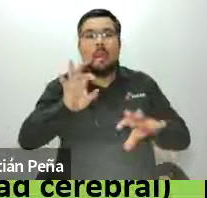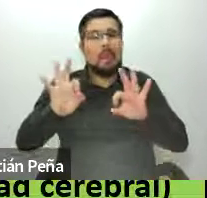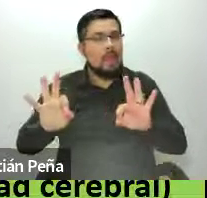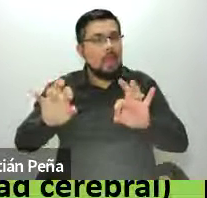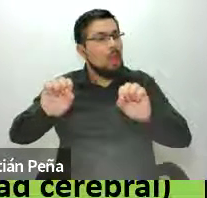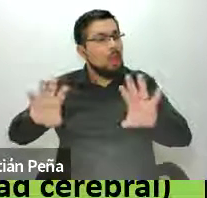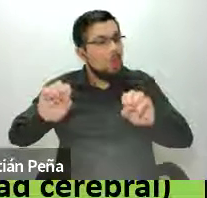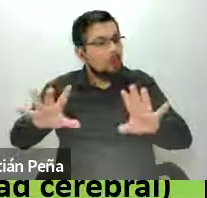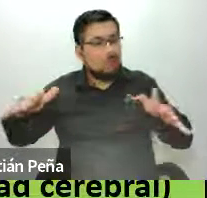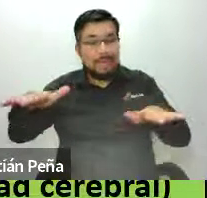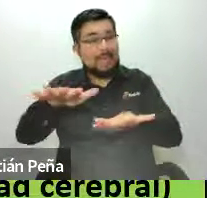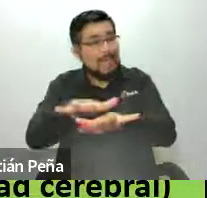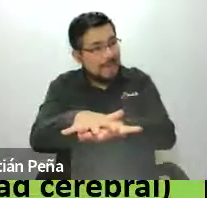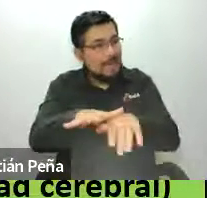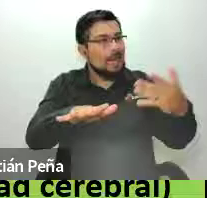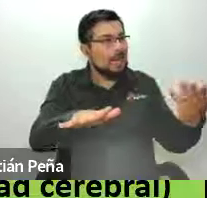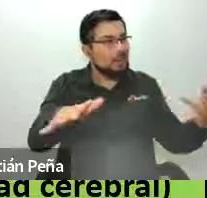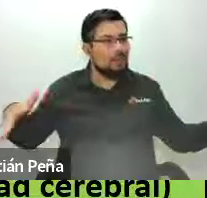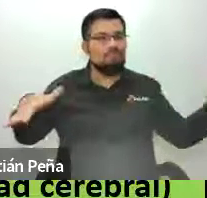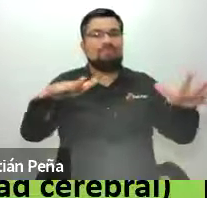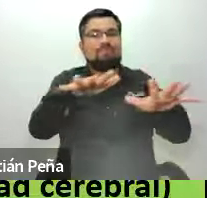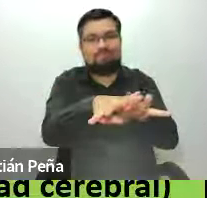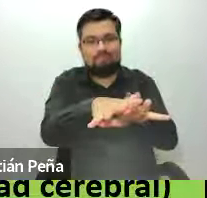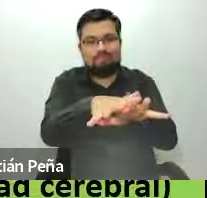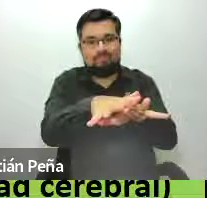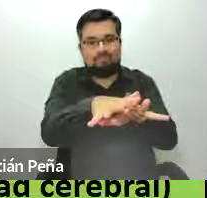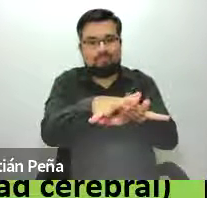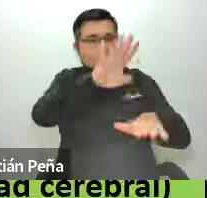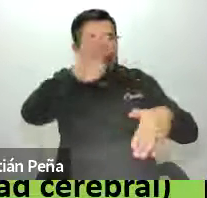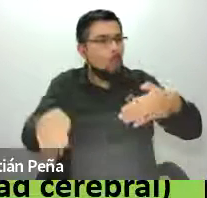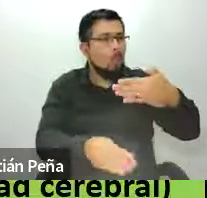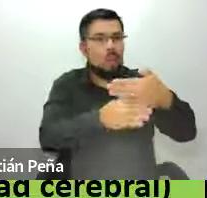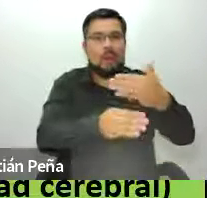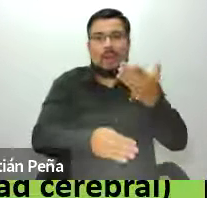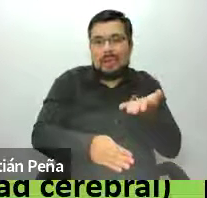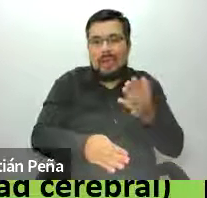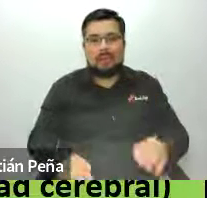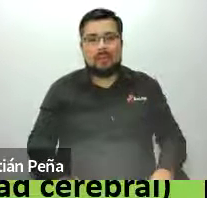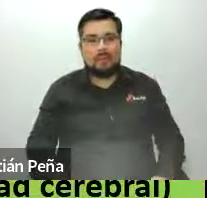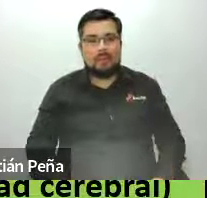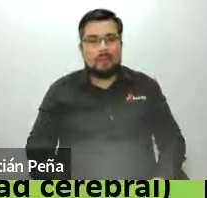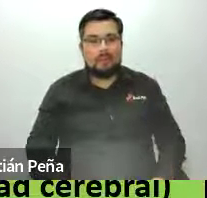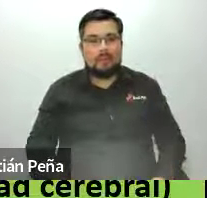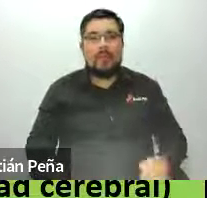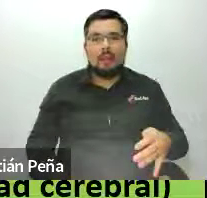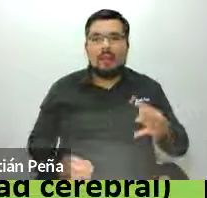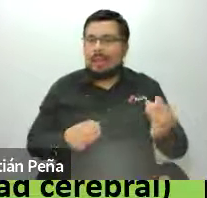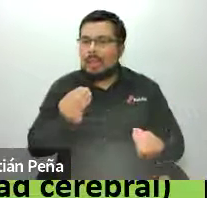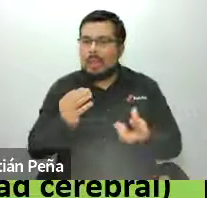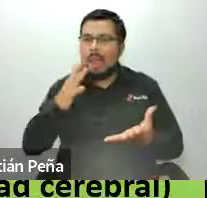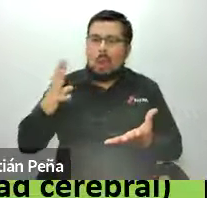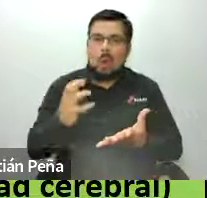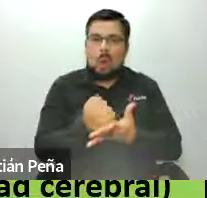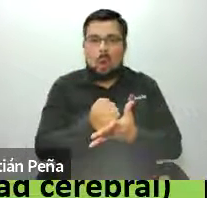esto. Y ahí, Lilita, puedes pinchar un poquito lo que hace las progresiones de aprendizaje en